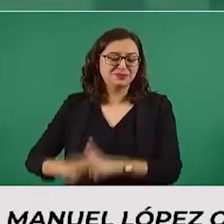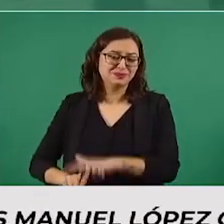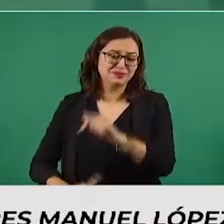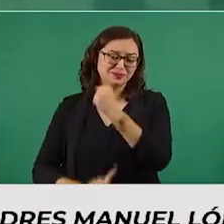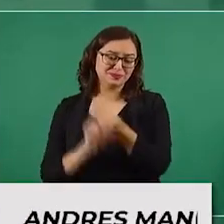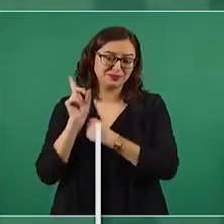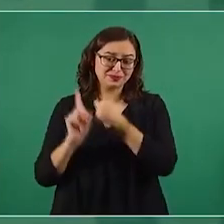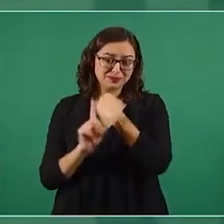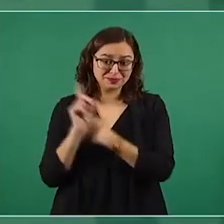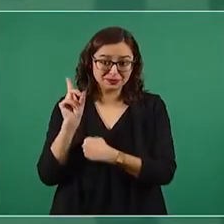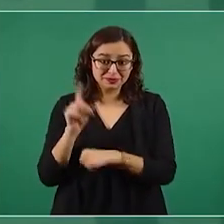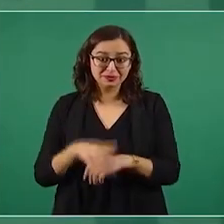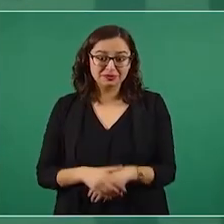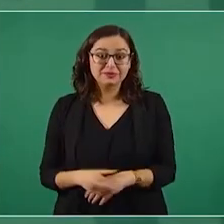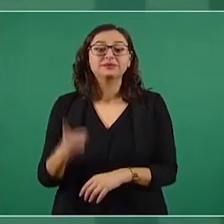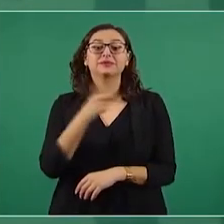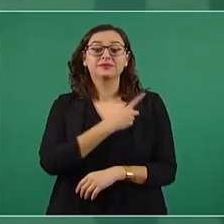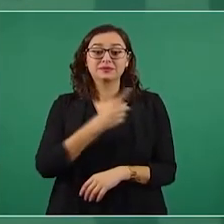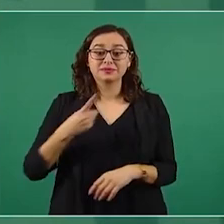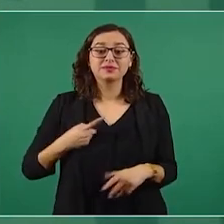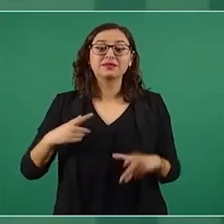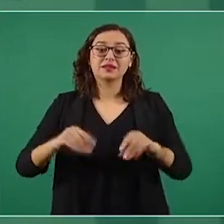se tiene que conocer.